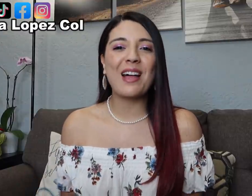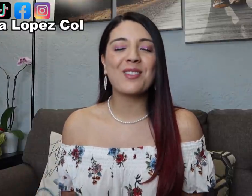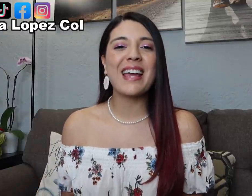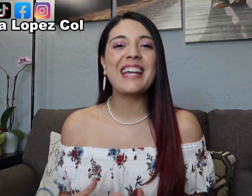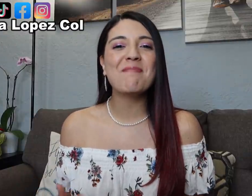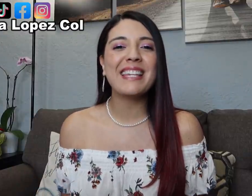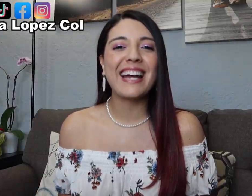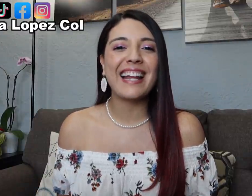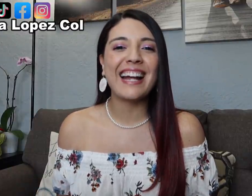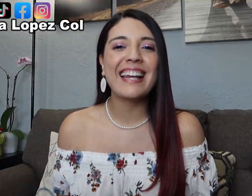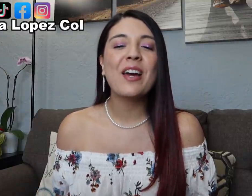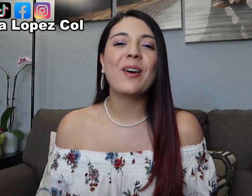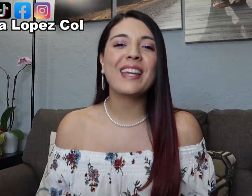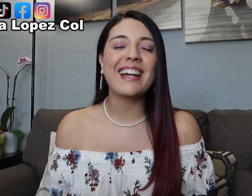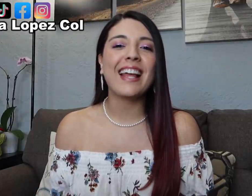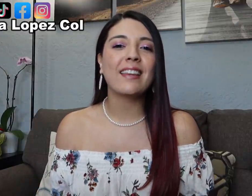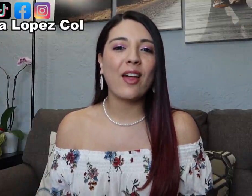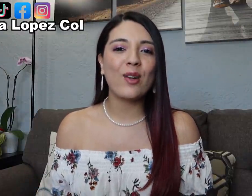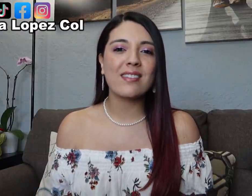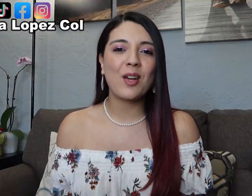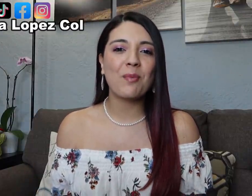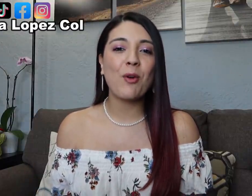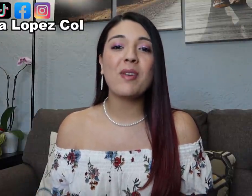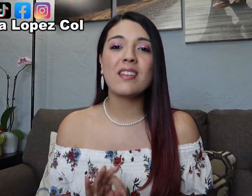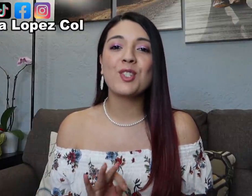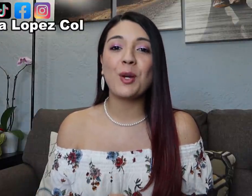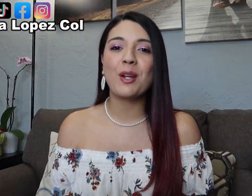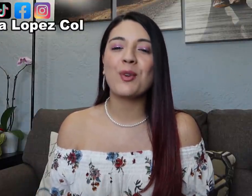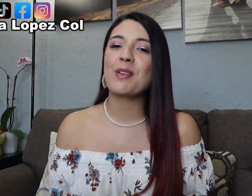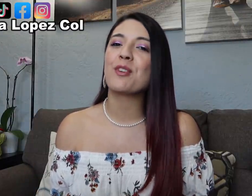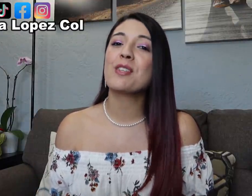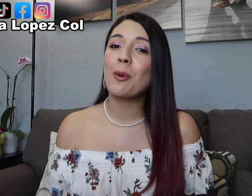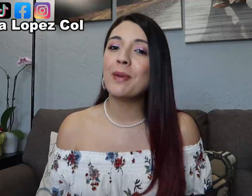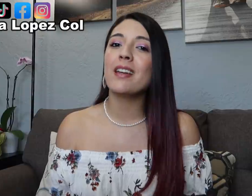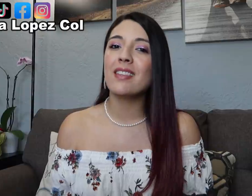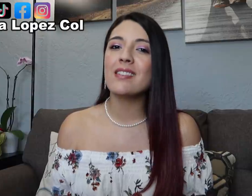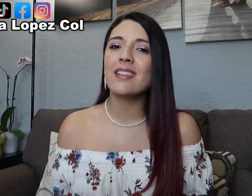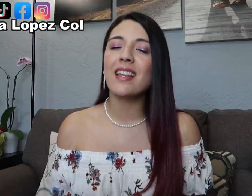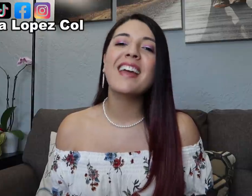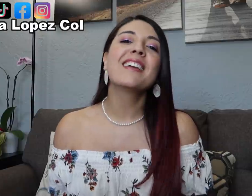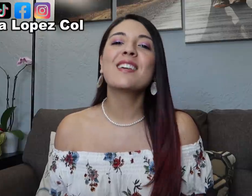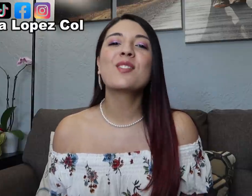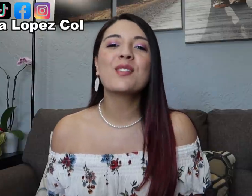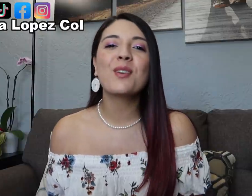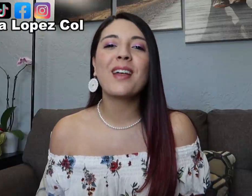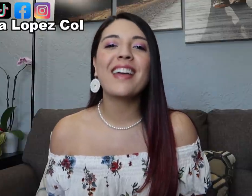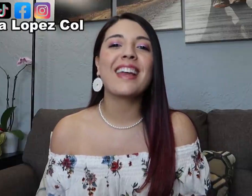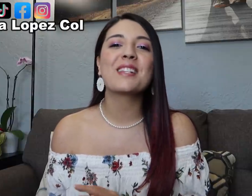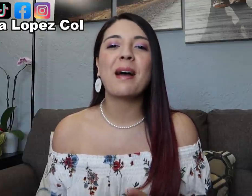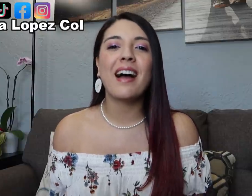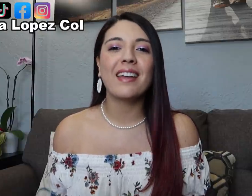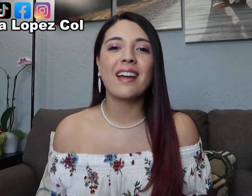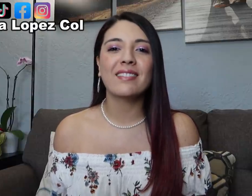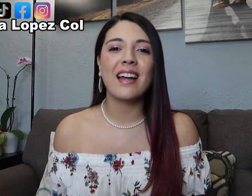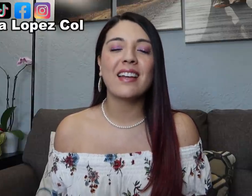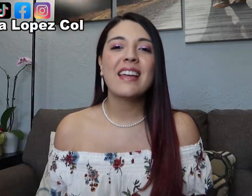estos lados en mi canal. Oigan, el día de hoy les traigo un video bien chévere con una información bien interesante que estoy segura de que